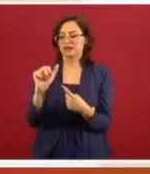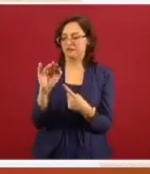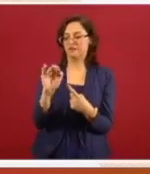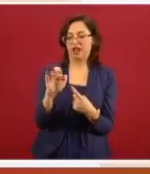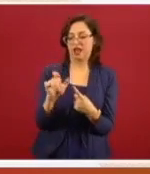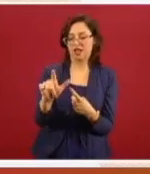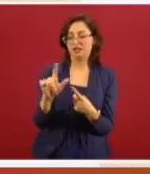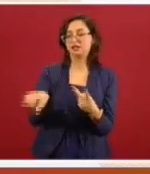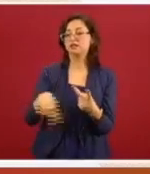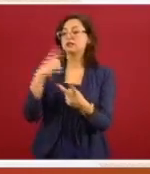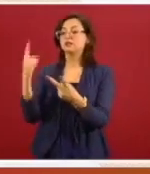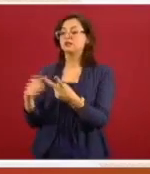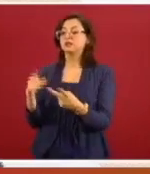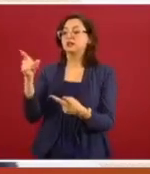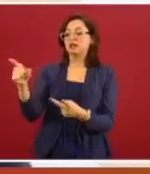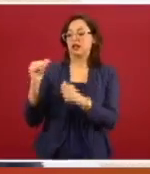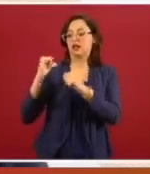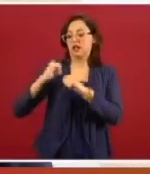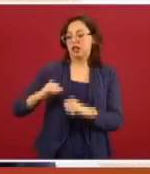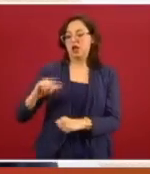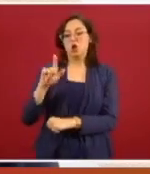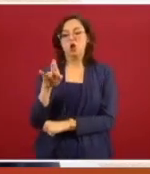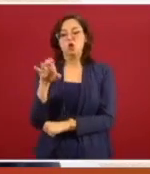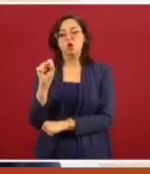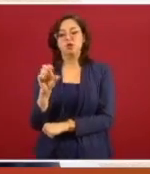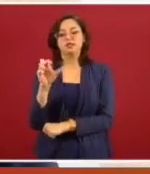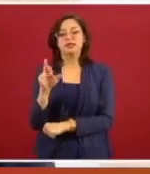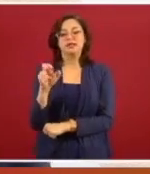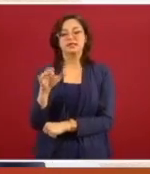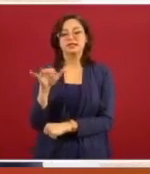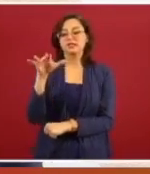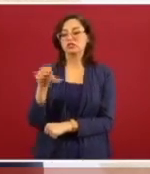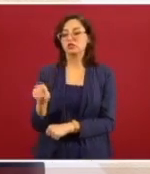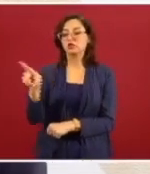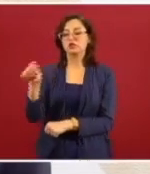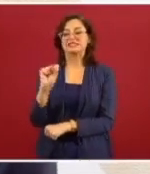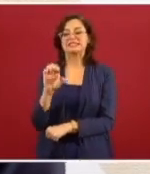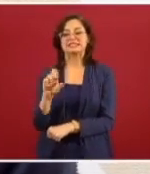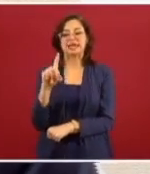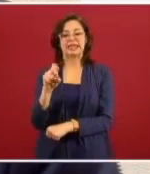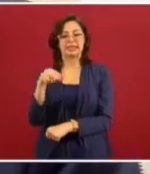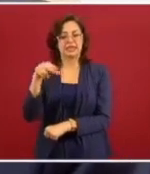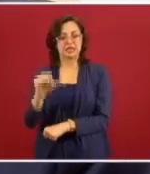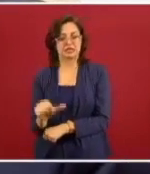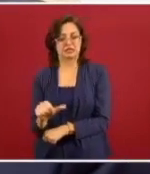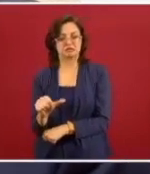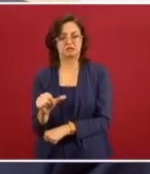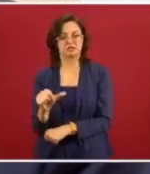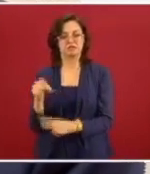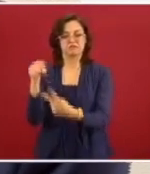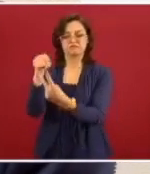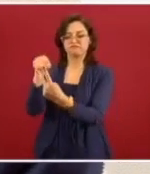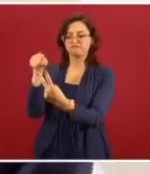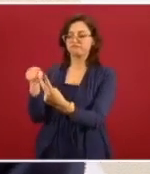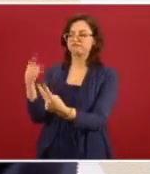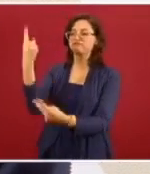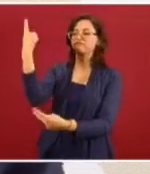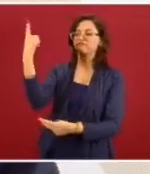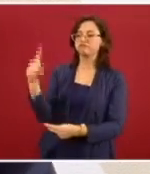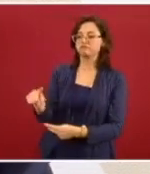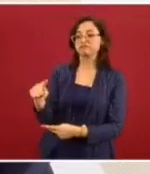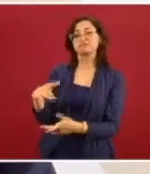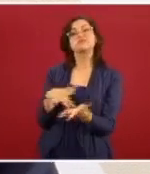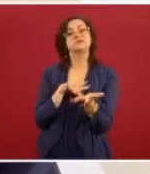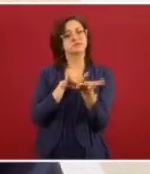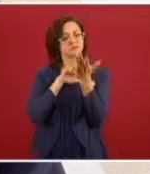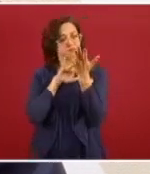al general Luis Crescencio Sandoval González, secretario de la Defensa Nacional, para contar con el